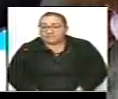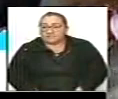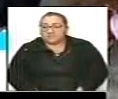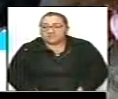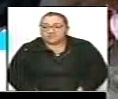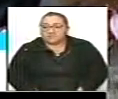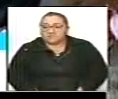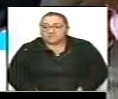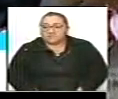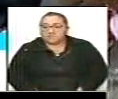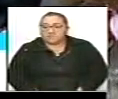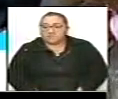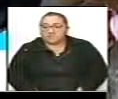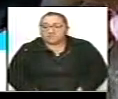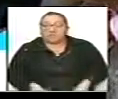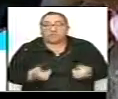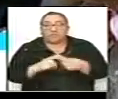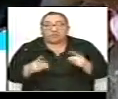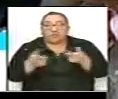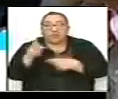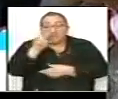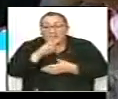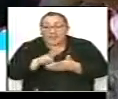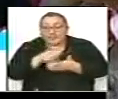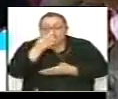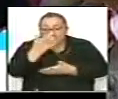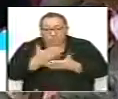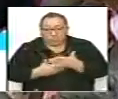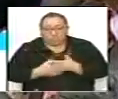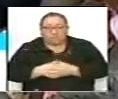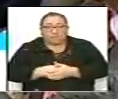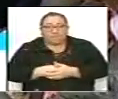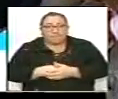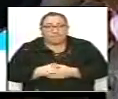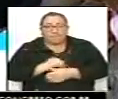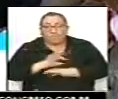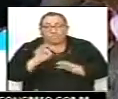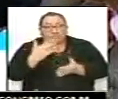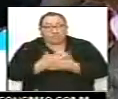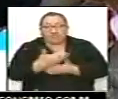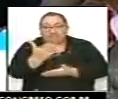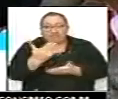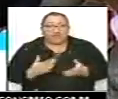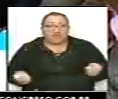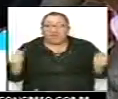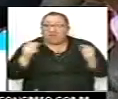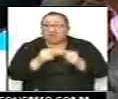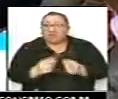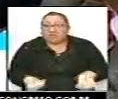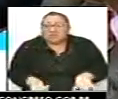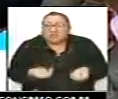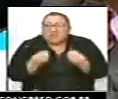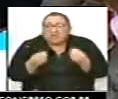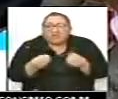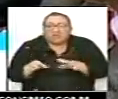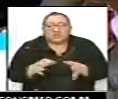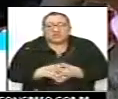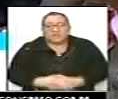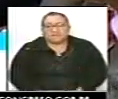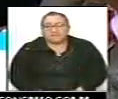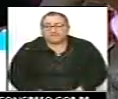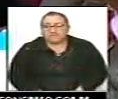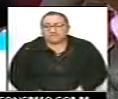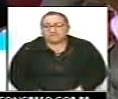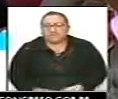Pero cuando entonces empezamos a leer el resto, nos damos cuenta que ninguna de las propuestas nos va a llevar a esto. ¿Cómo vamos a hacer para que, por ejemplo,